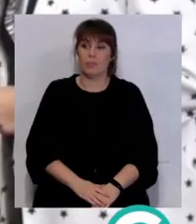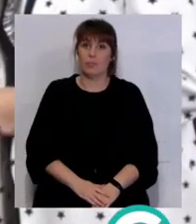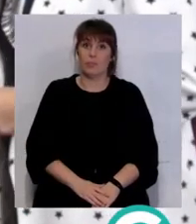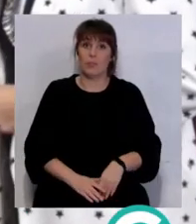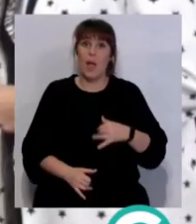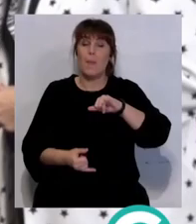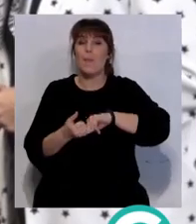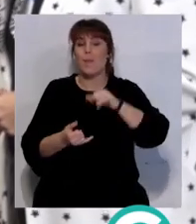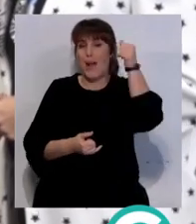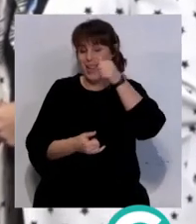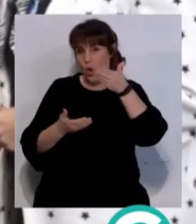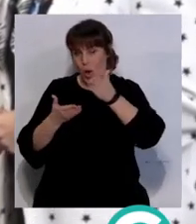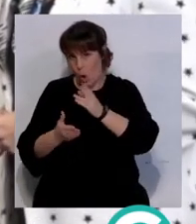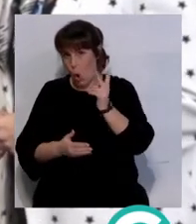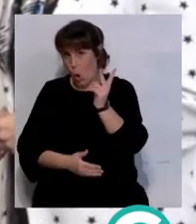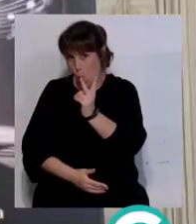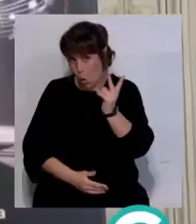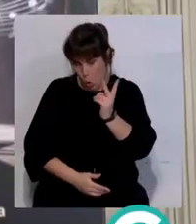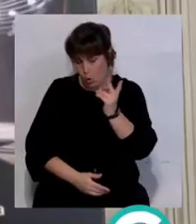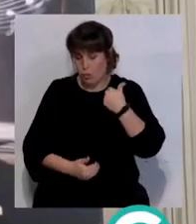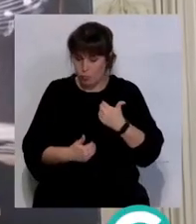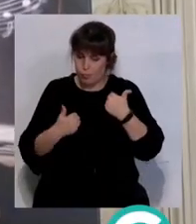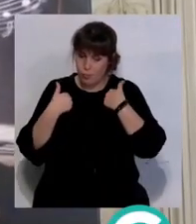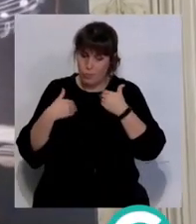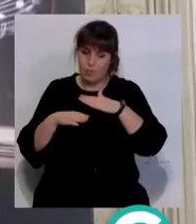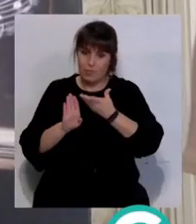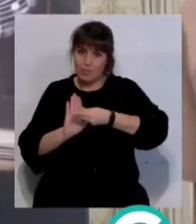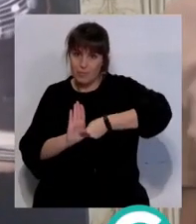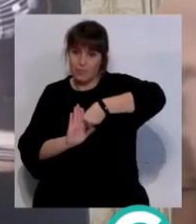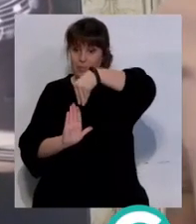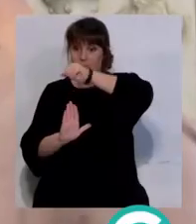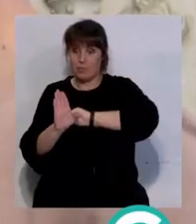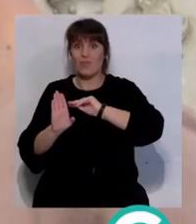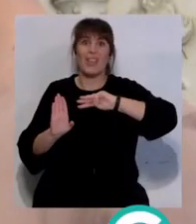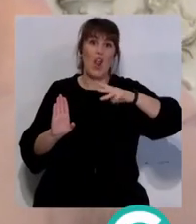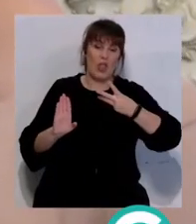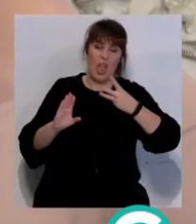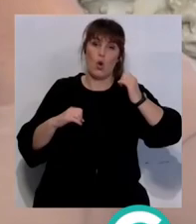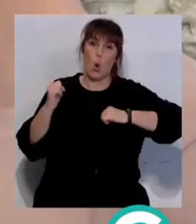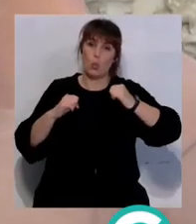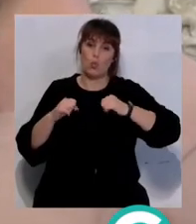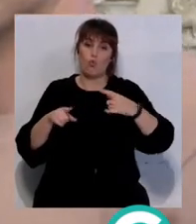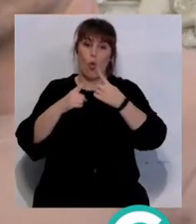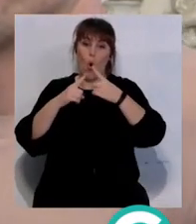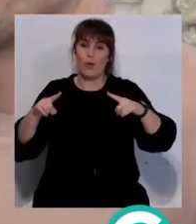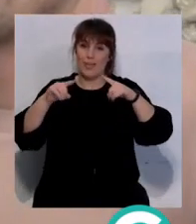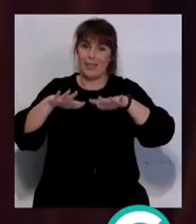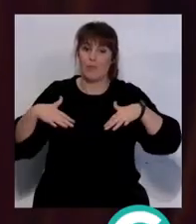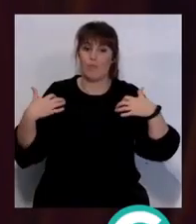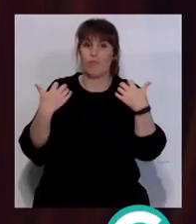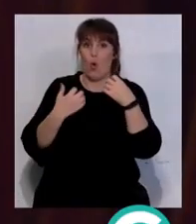El marido y el hijo de Adela del Moral han sido los encargados de descubrir el cartel del tercer concurso de orquestas de coros. La